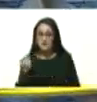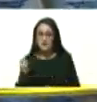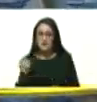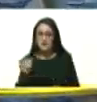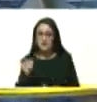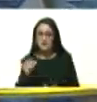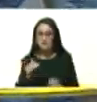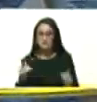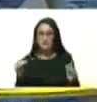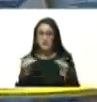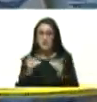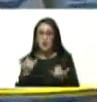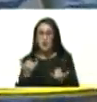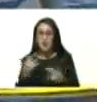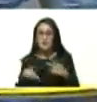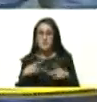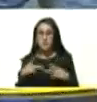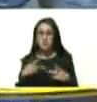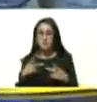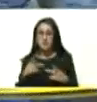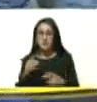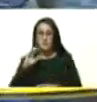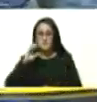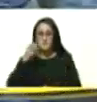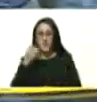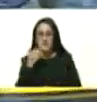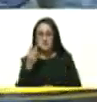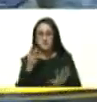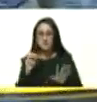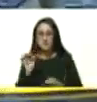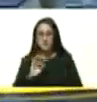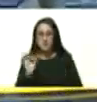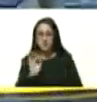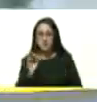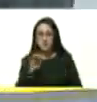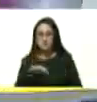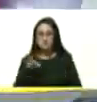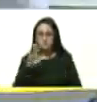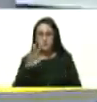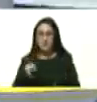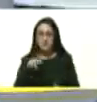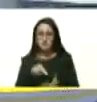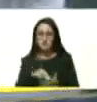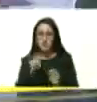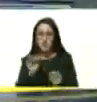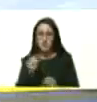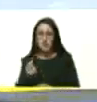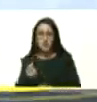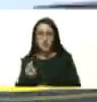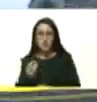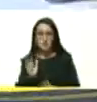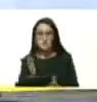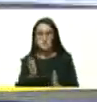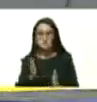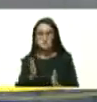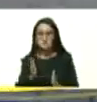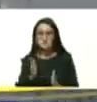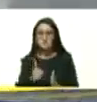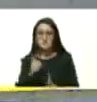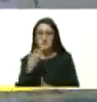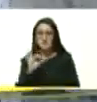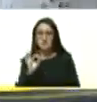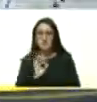estas cifras que hoy estamos produciendo. En el maíz, casi el 80% a nivel nacional. En el arroz, nos estamos acercando, pues, a más